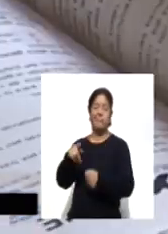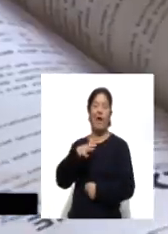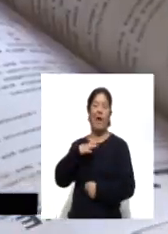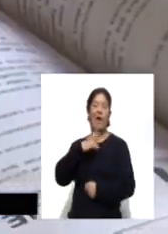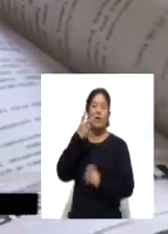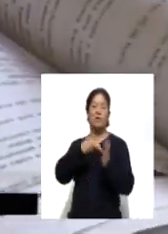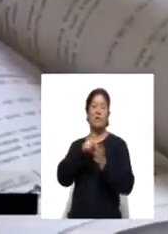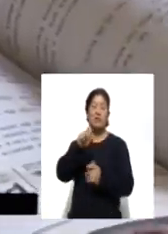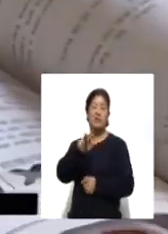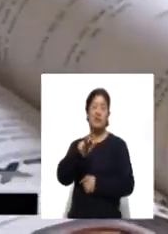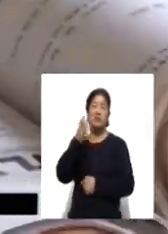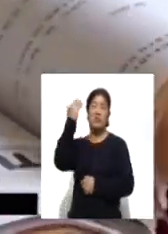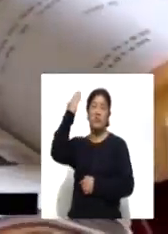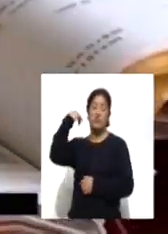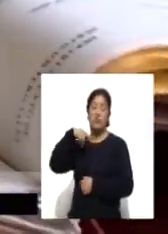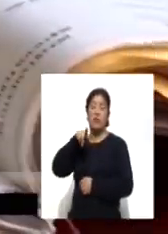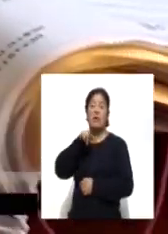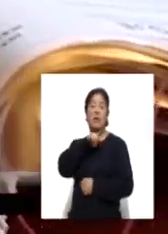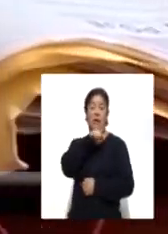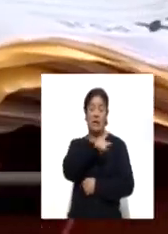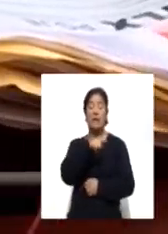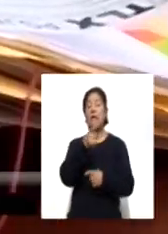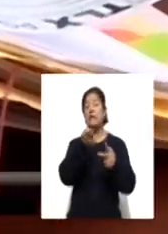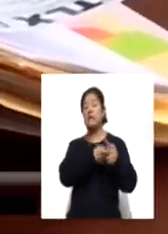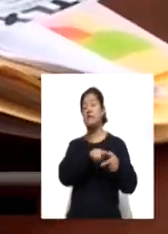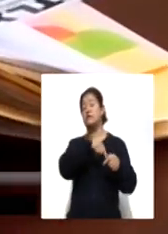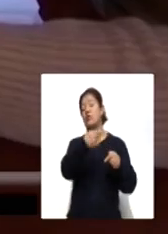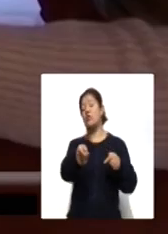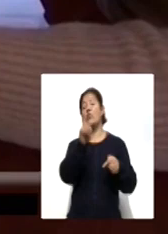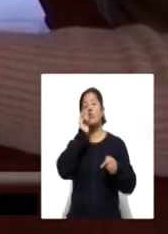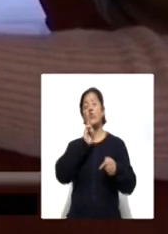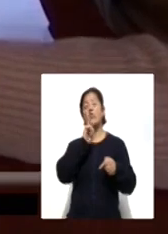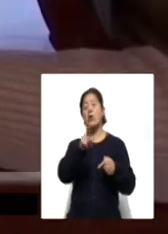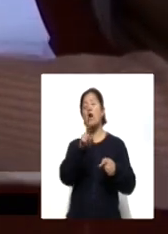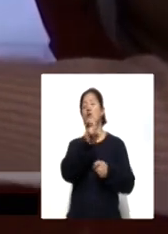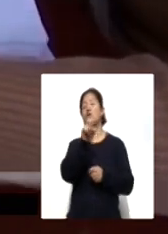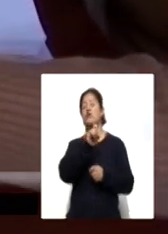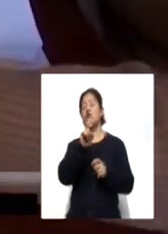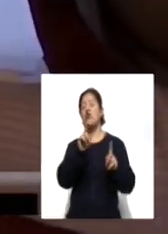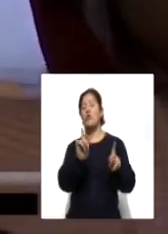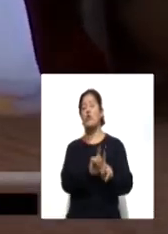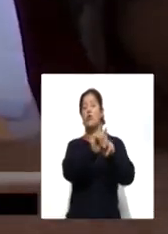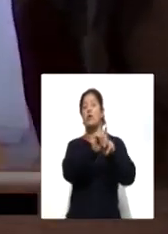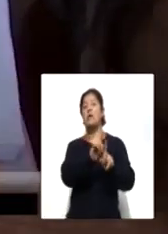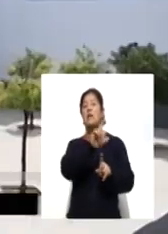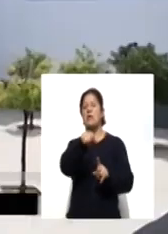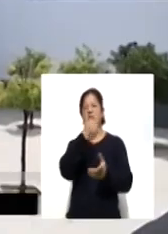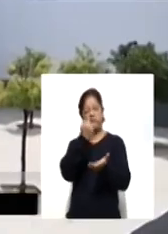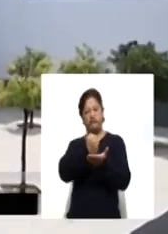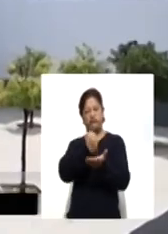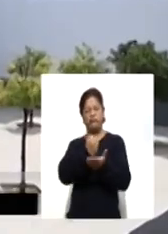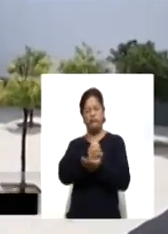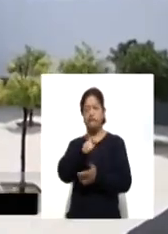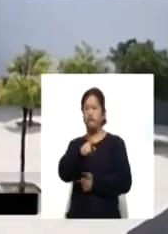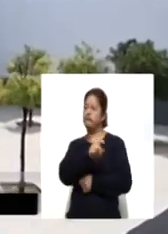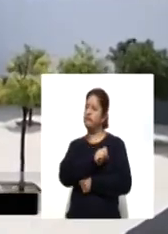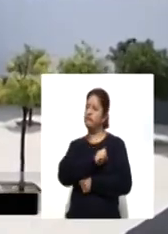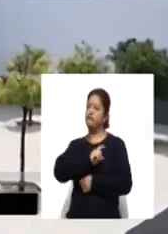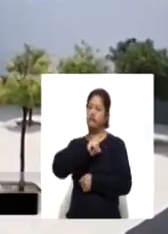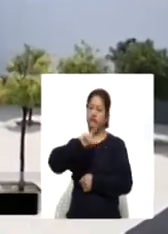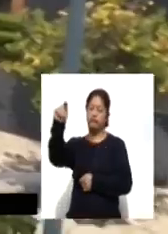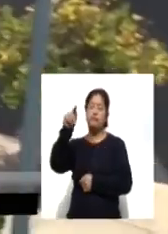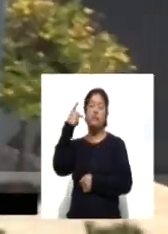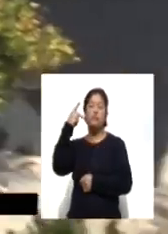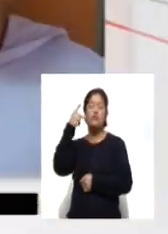2018, cuando el imputado comenzó una relación de noviazgo con la víctima, a quien posteriormente la obligó a ejercer la prostitución en los estados de Puebla